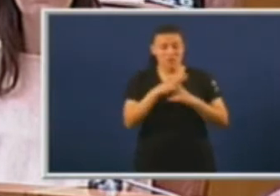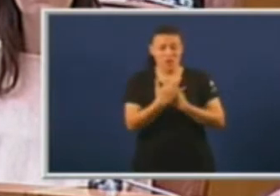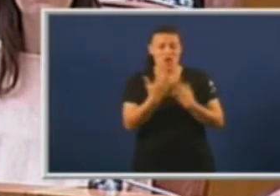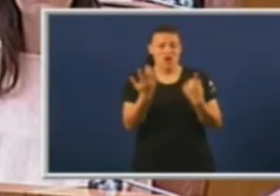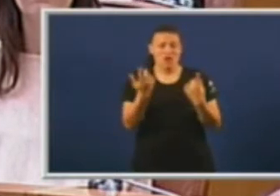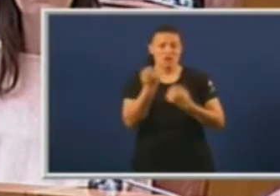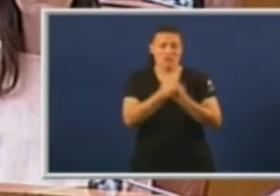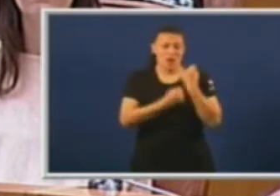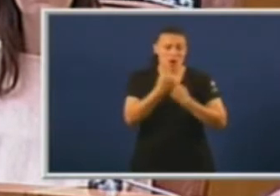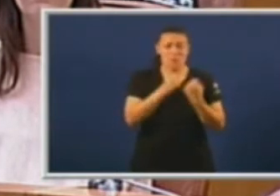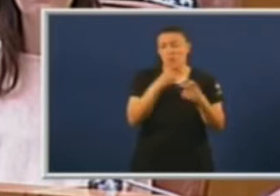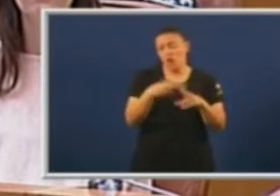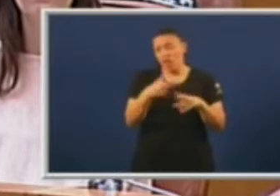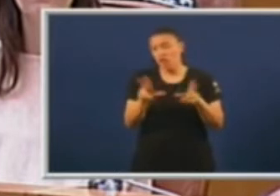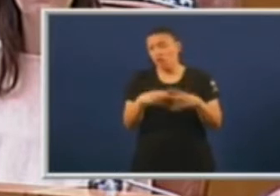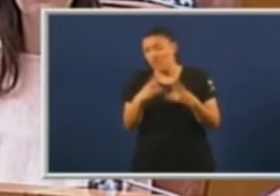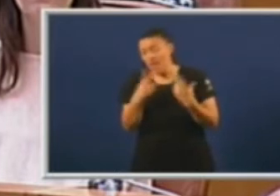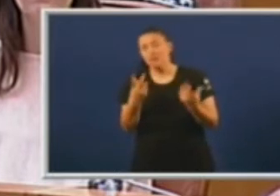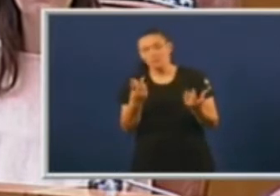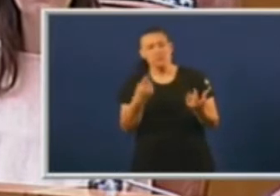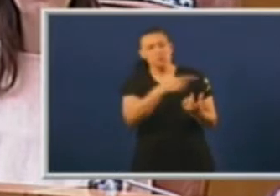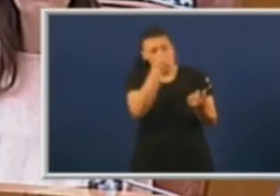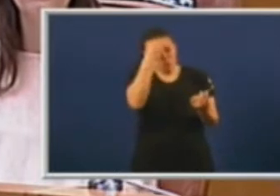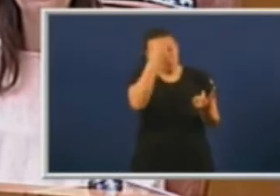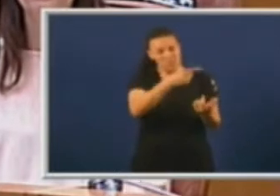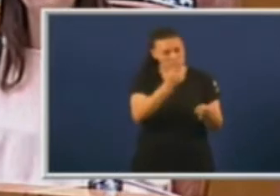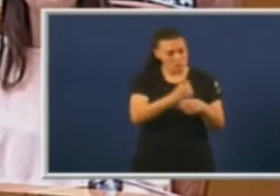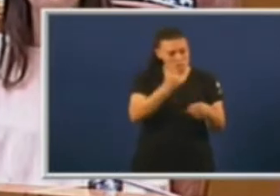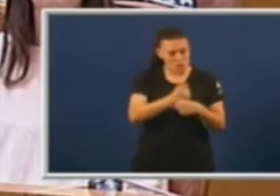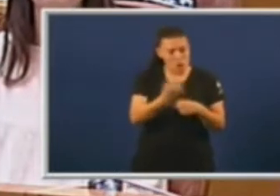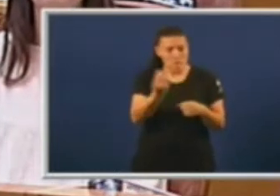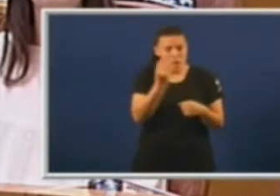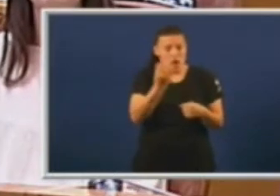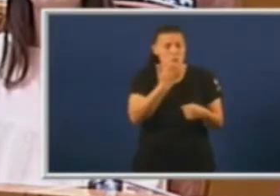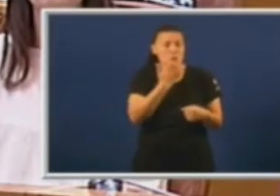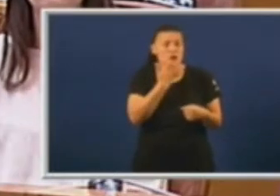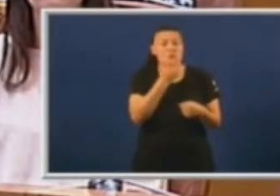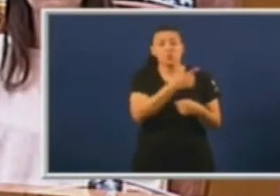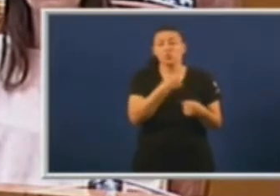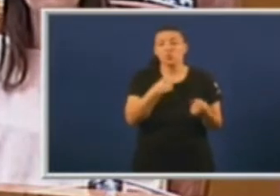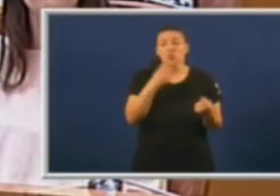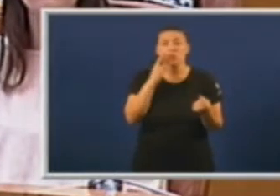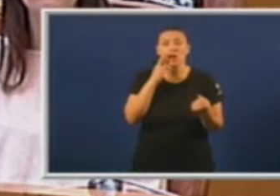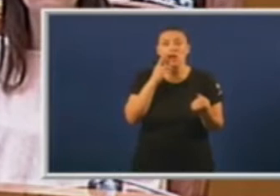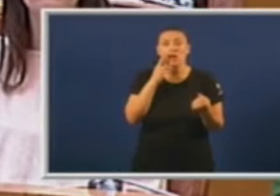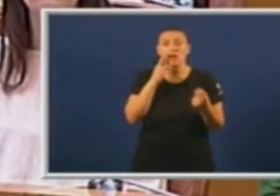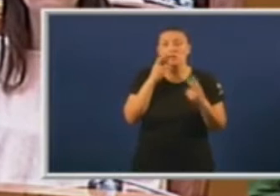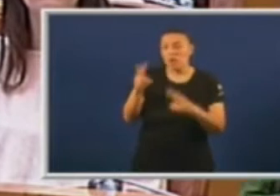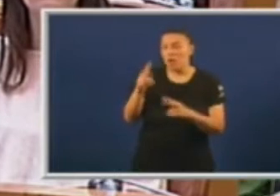social, eu pregúntolle se non pensa que o emprego melloraría se vostede deixara de mirar para os que están